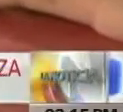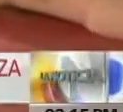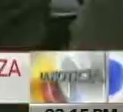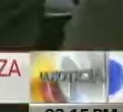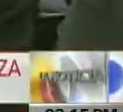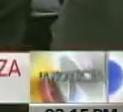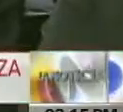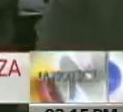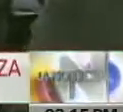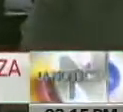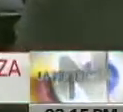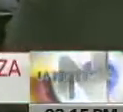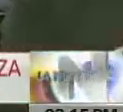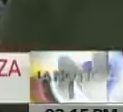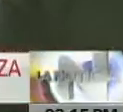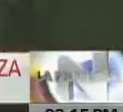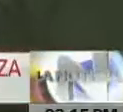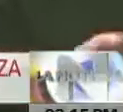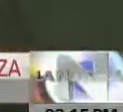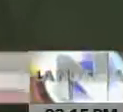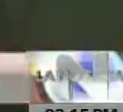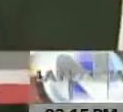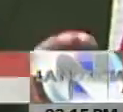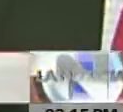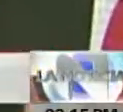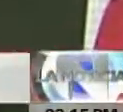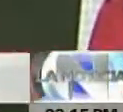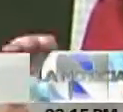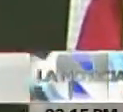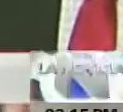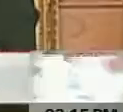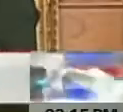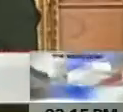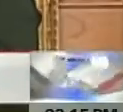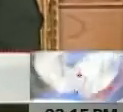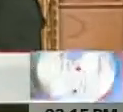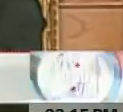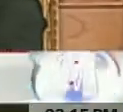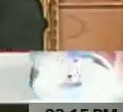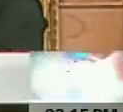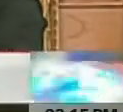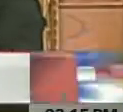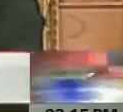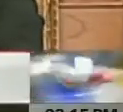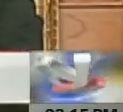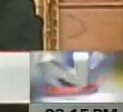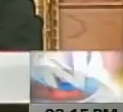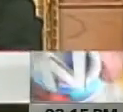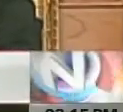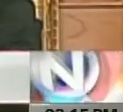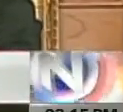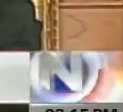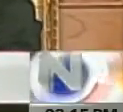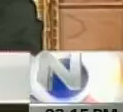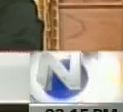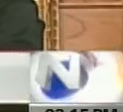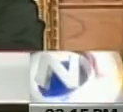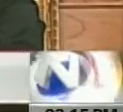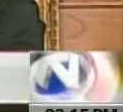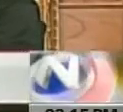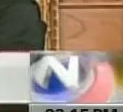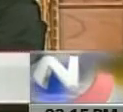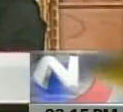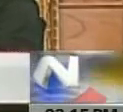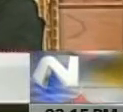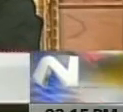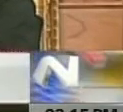Inspección, ONAFIN. Y les deseo la mayor de la suerte, Aristóbulo Isturiz.